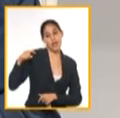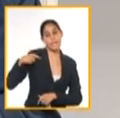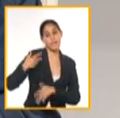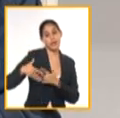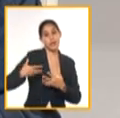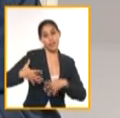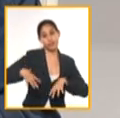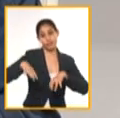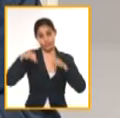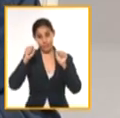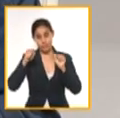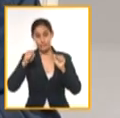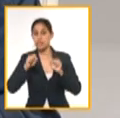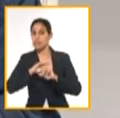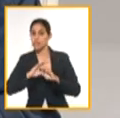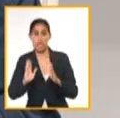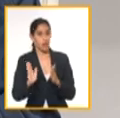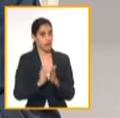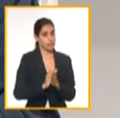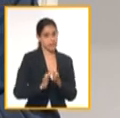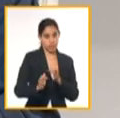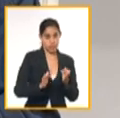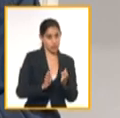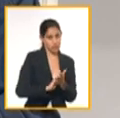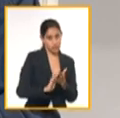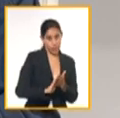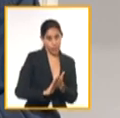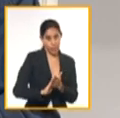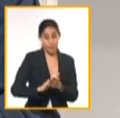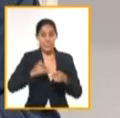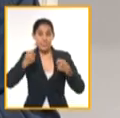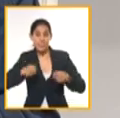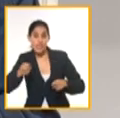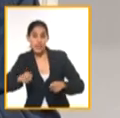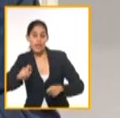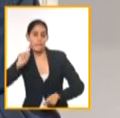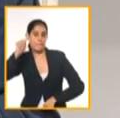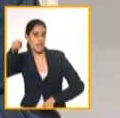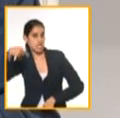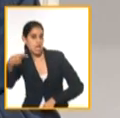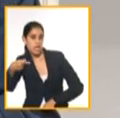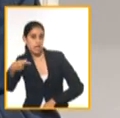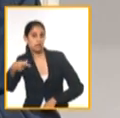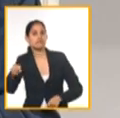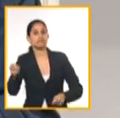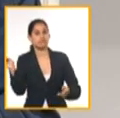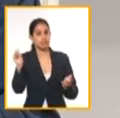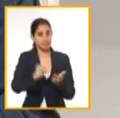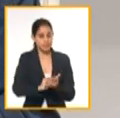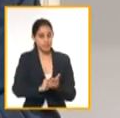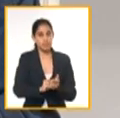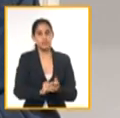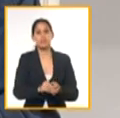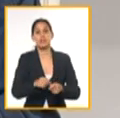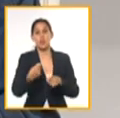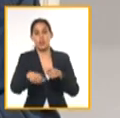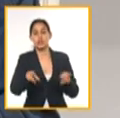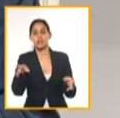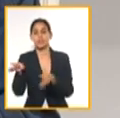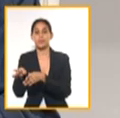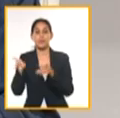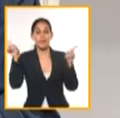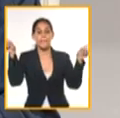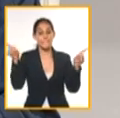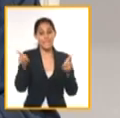esa máquina está fuera de servicio, debe estar incorporándose dentro de 24 horas aproximadamente. Esa máquina sí se quedó fuera. En Baladero tenemos la máquina número 1, que es la que